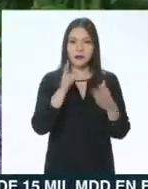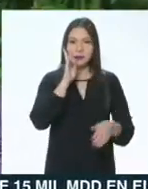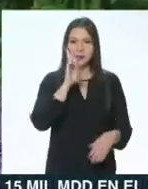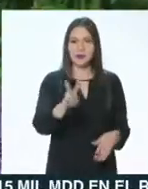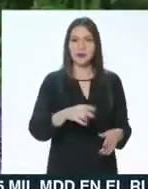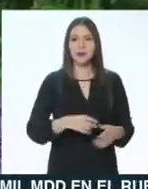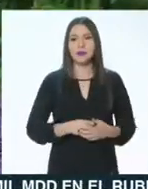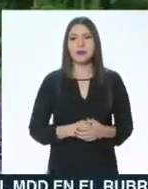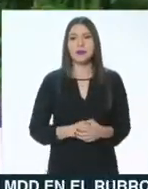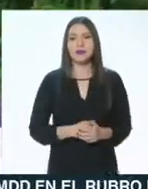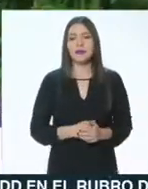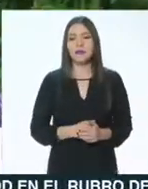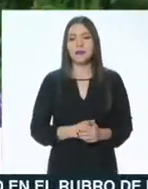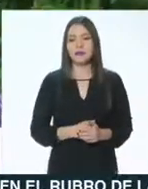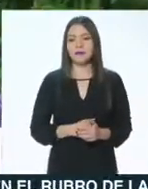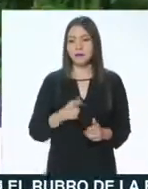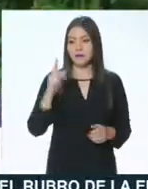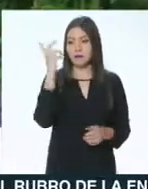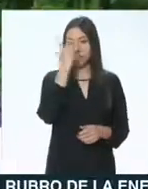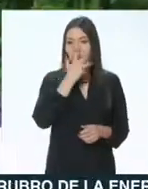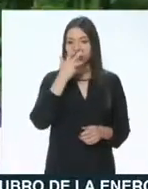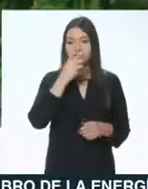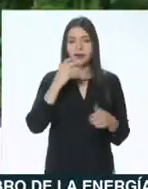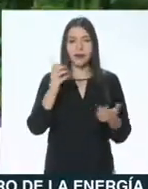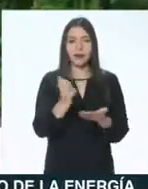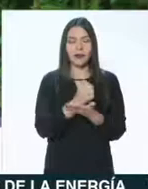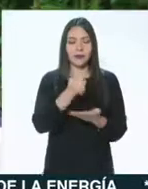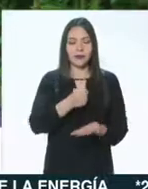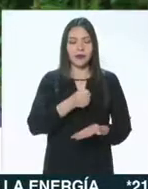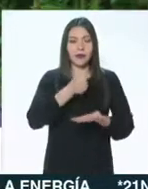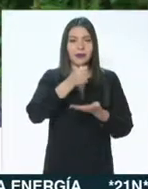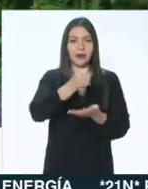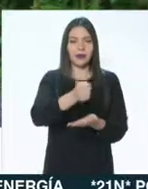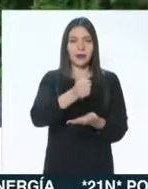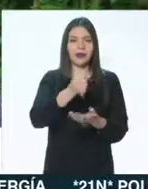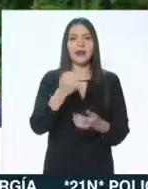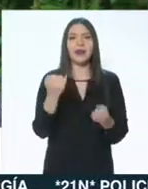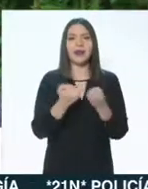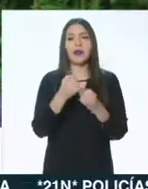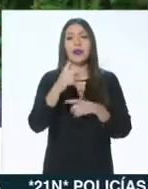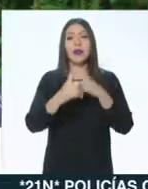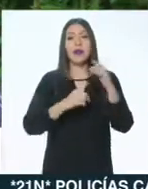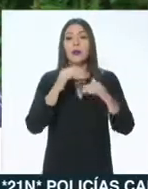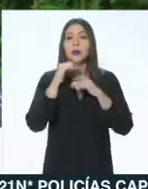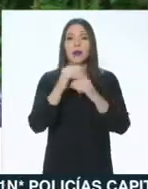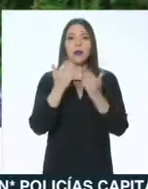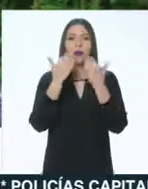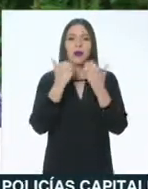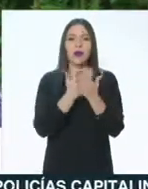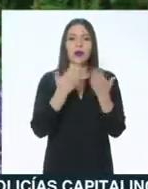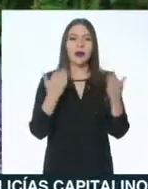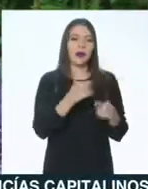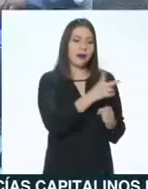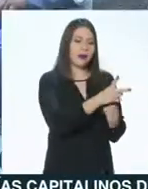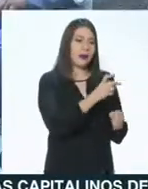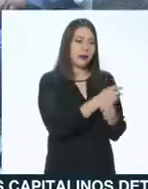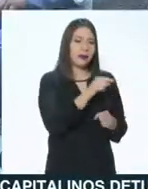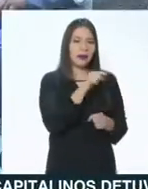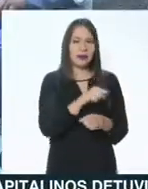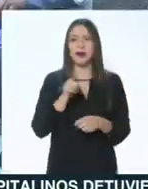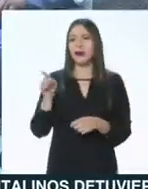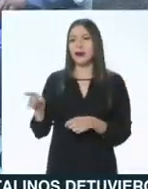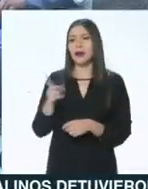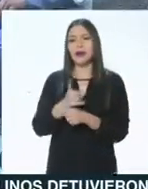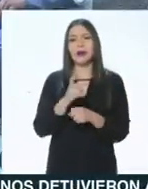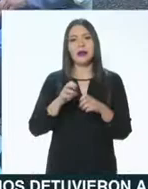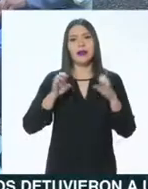Hermoso el trofeo, así como también es hermoso que el deporte no tiene límites y por eso me encuentro con invitados de lujo. Iván Lara, ¿cómo